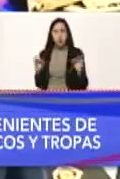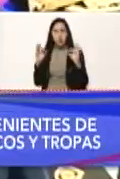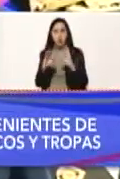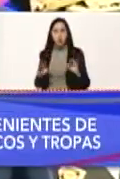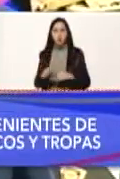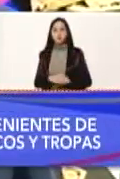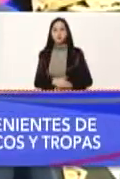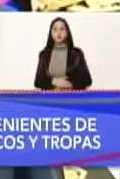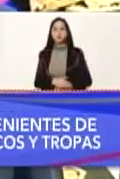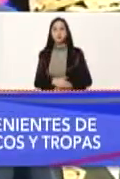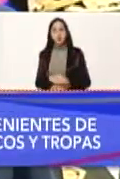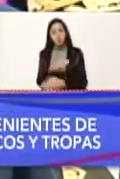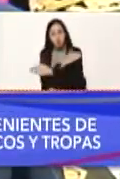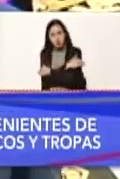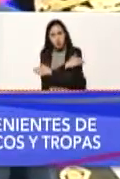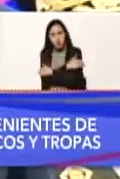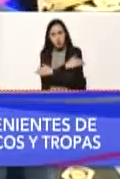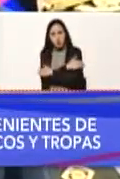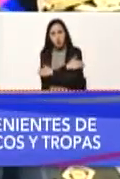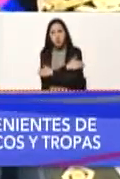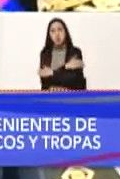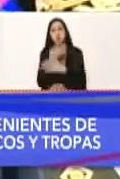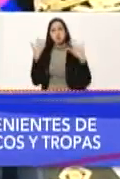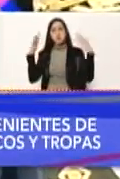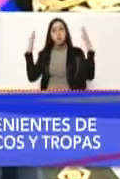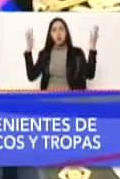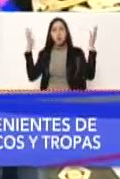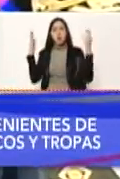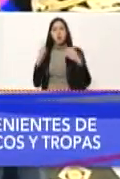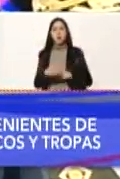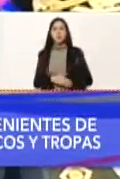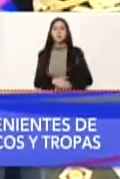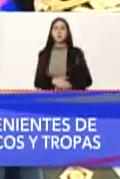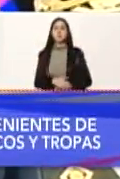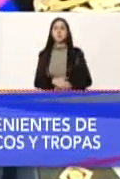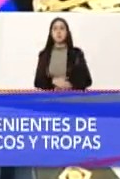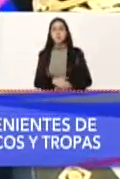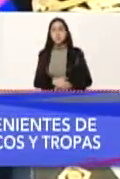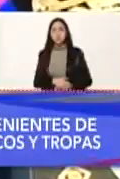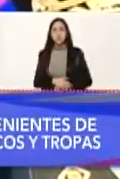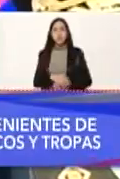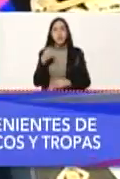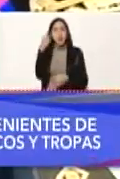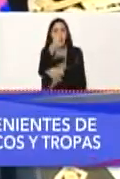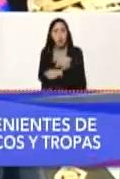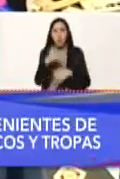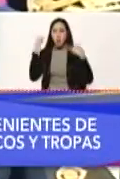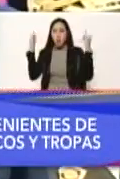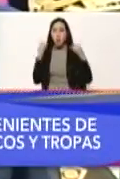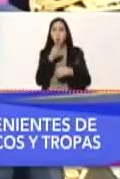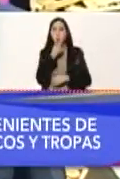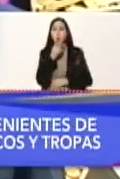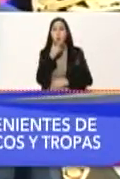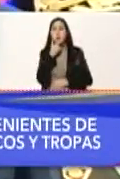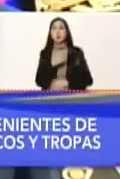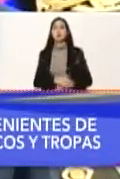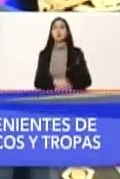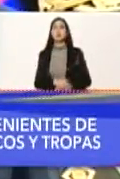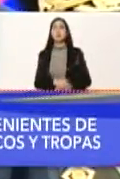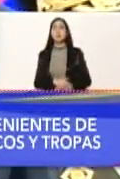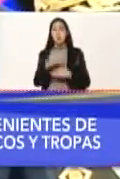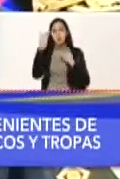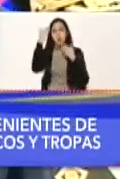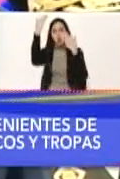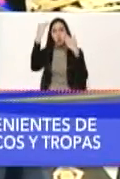llenando de calor, de alegría, de aplausos y de lágrimas este acto tan hermoso. Así que mi